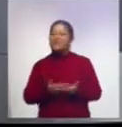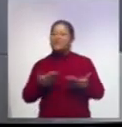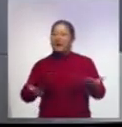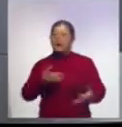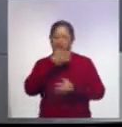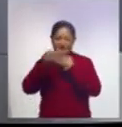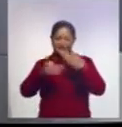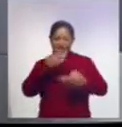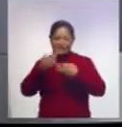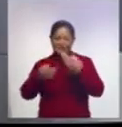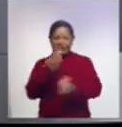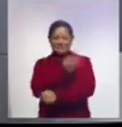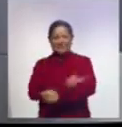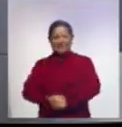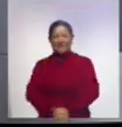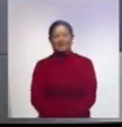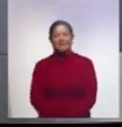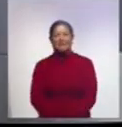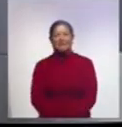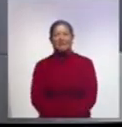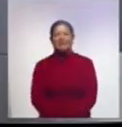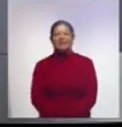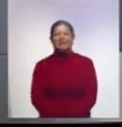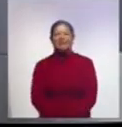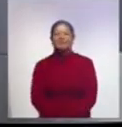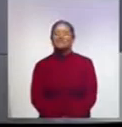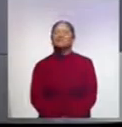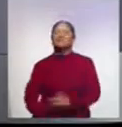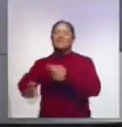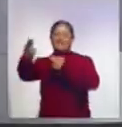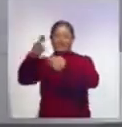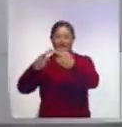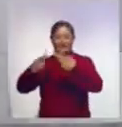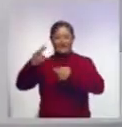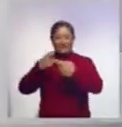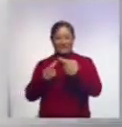transmisión de Ahora Noticias. Vamos y regresamos, no se vaya.